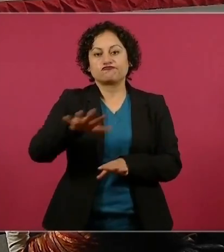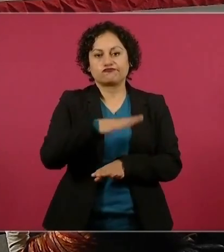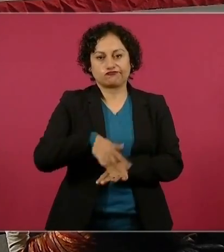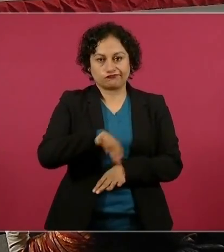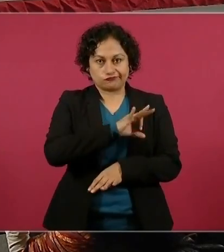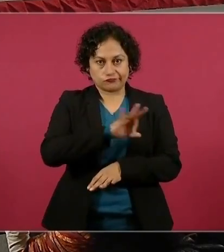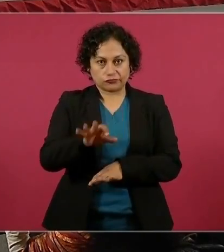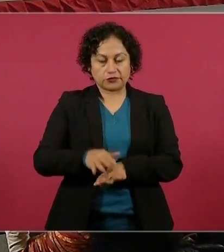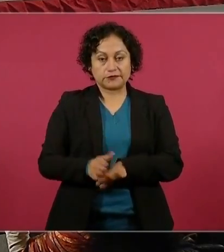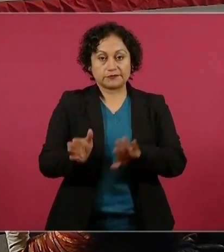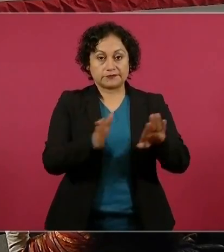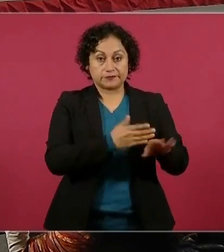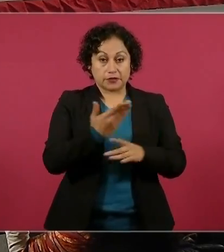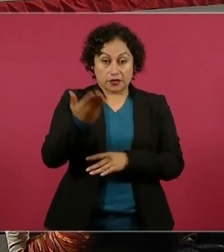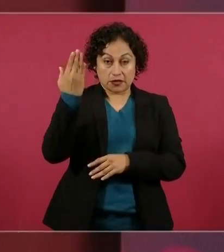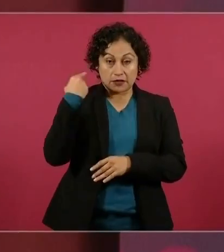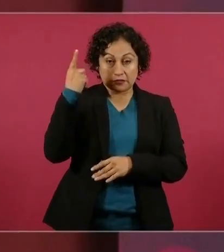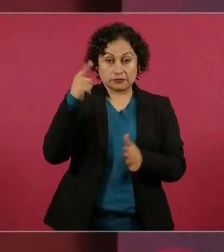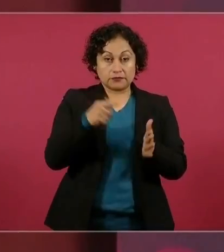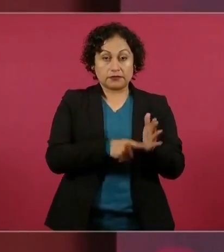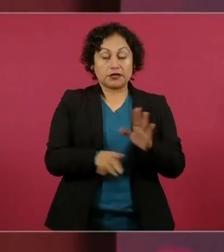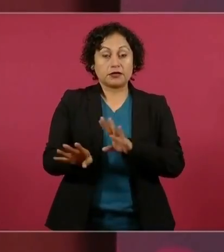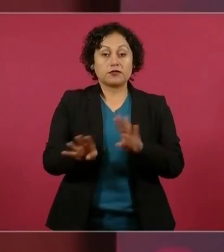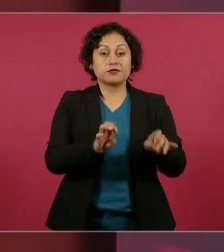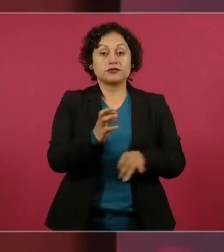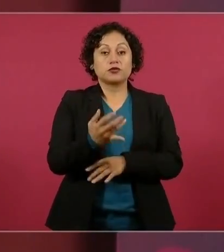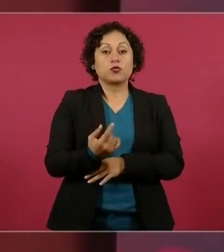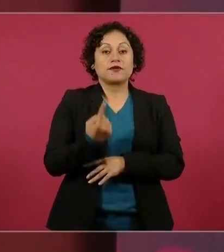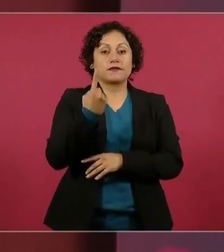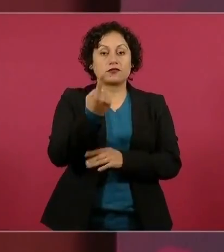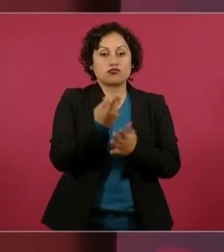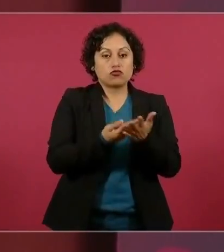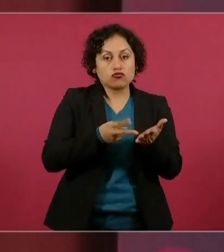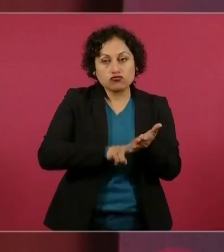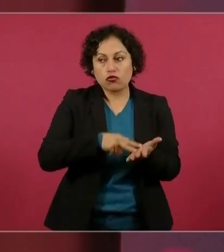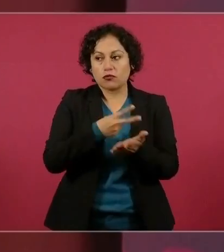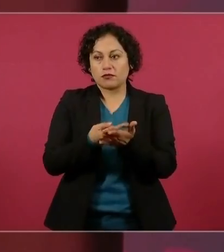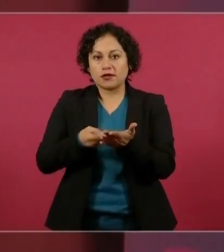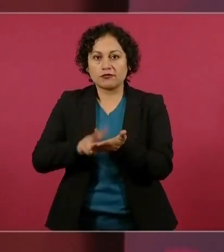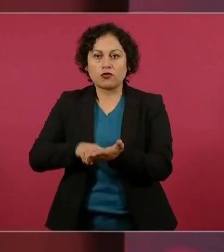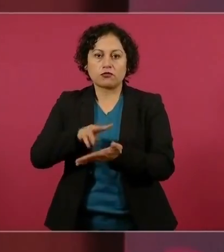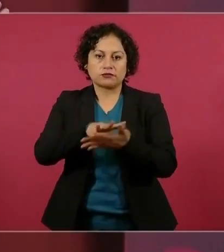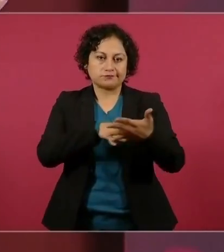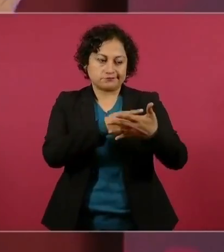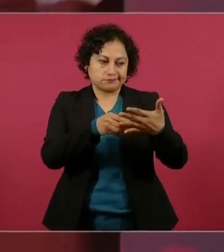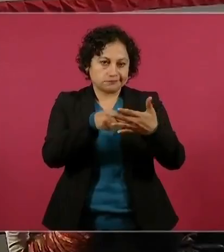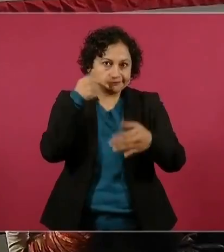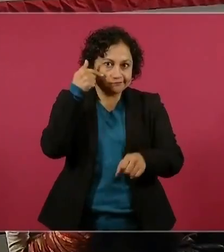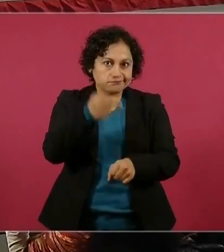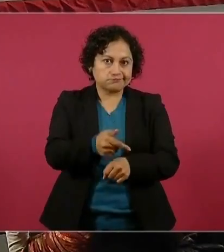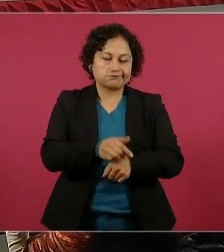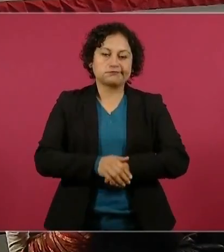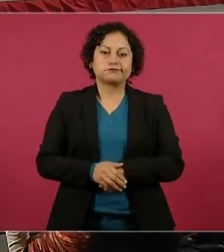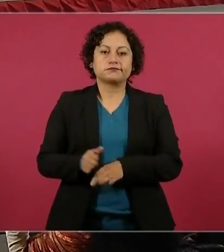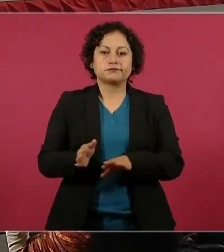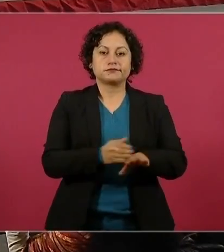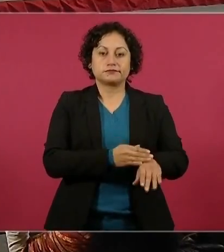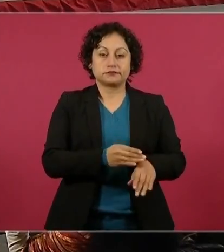decir que había 1.951 registros duplicados en la base de datos. En este